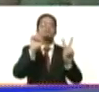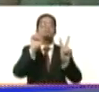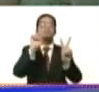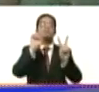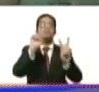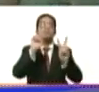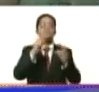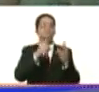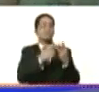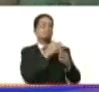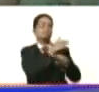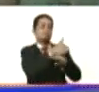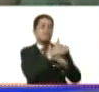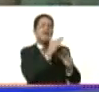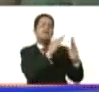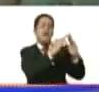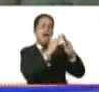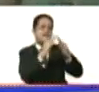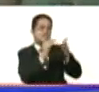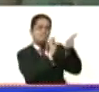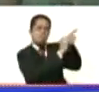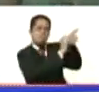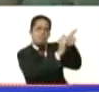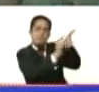por caso, calle por calle,